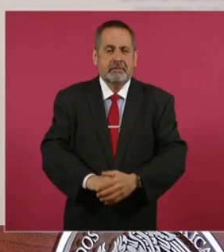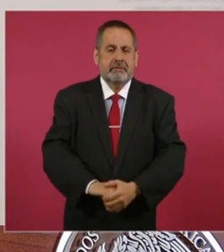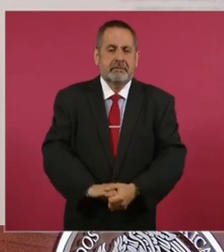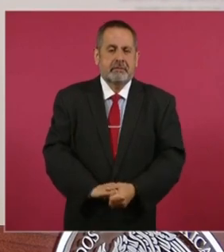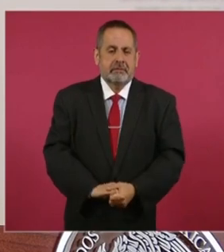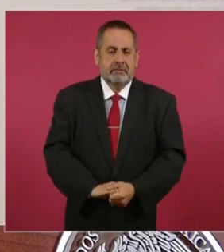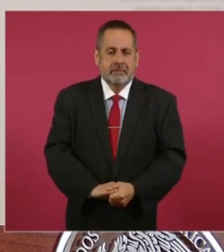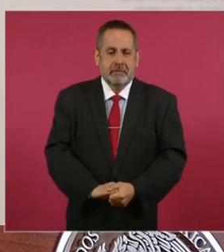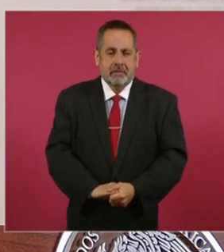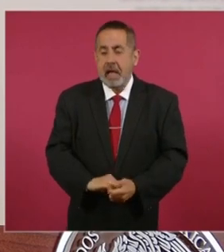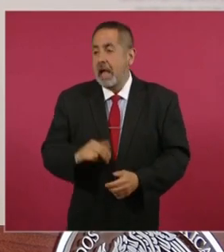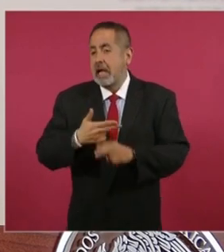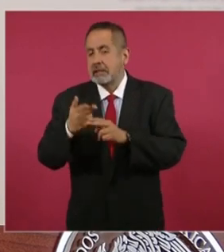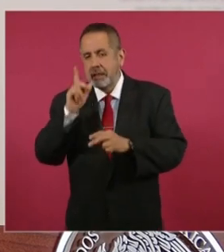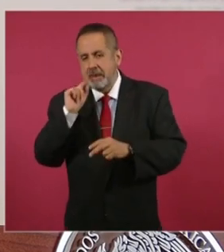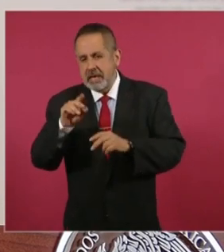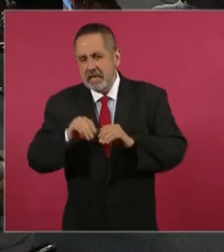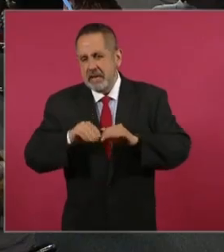sale mañana